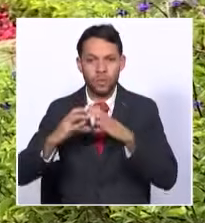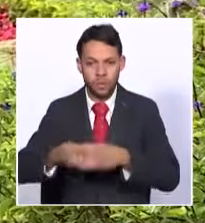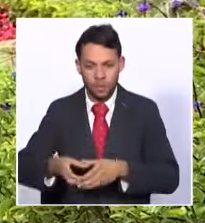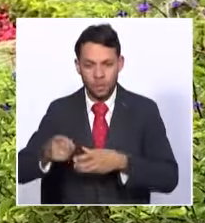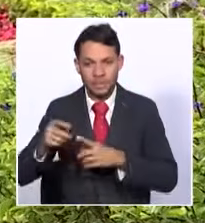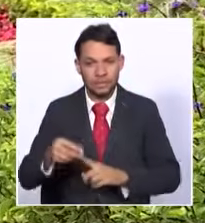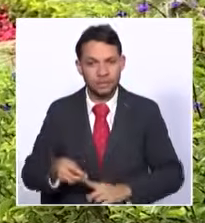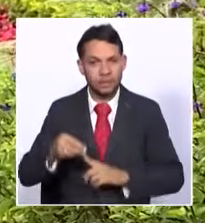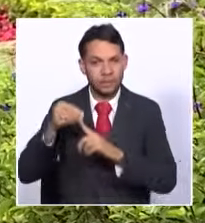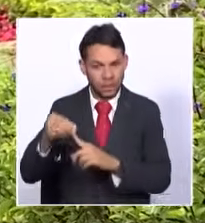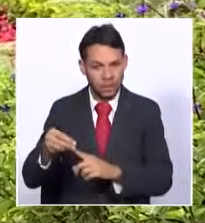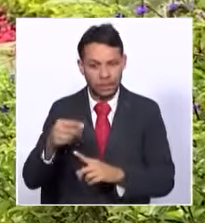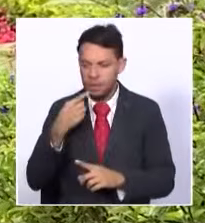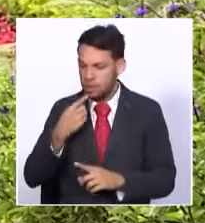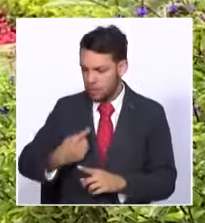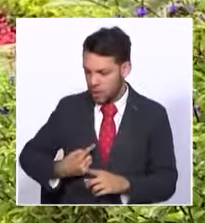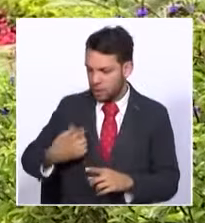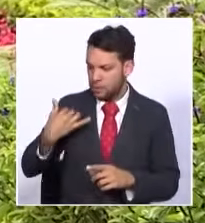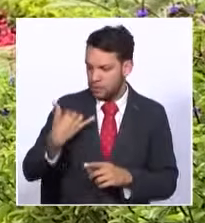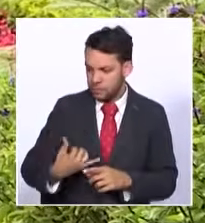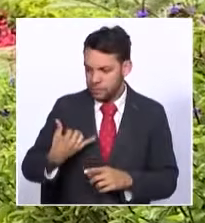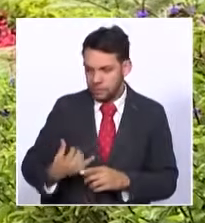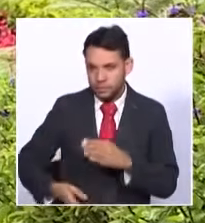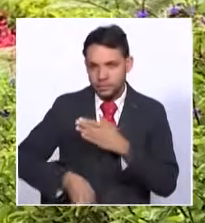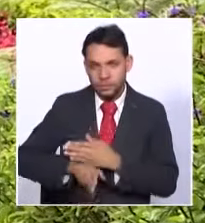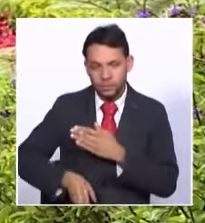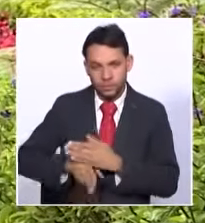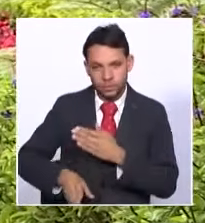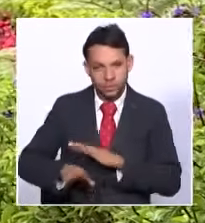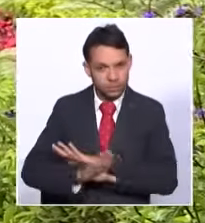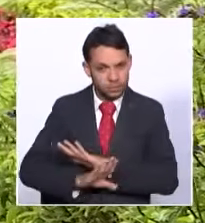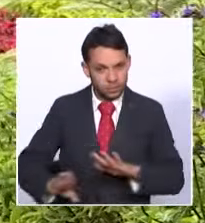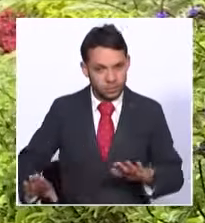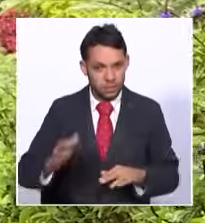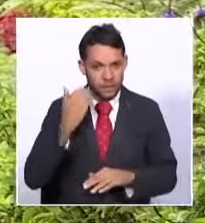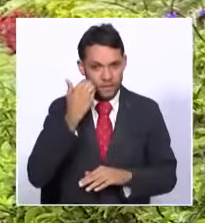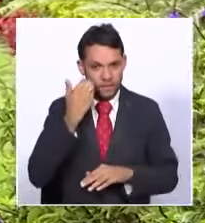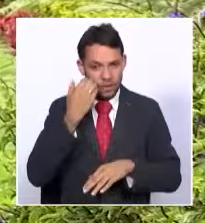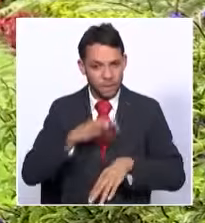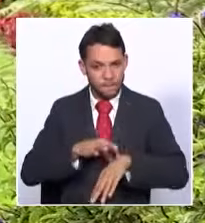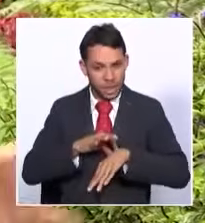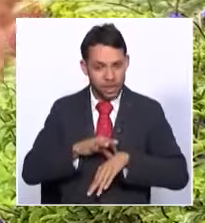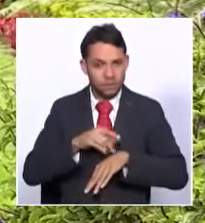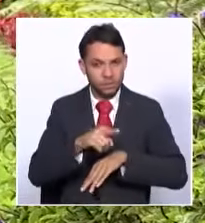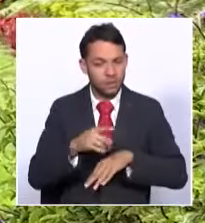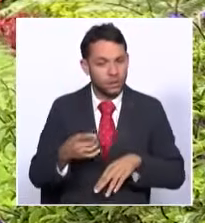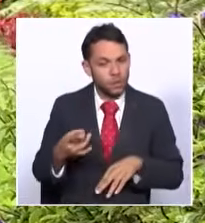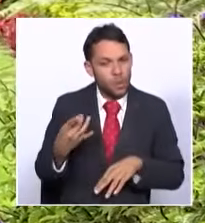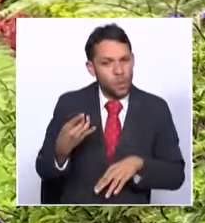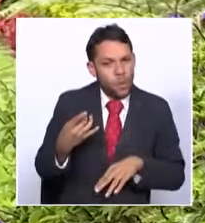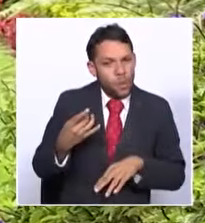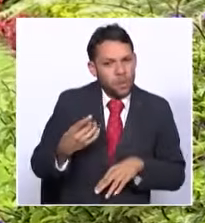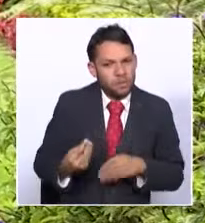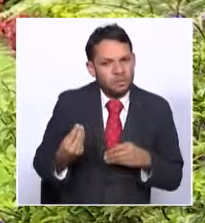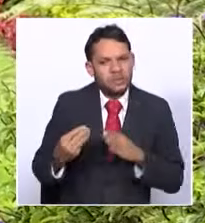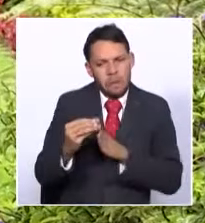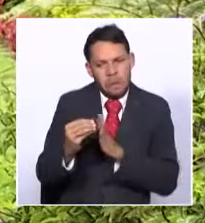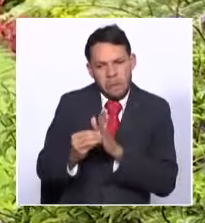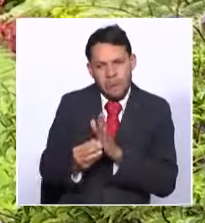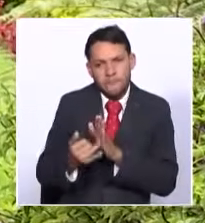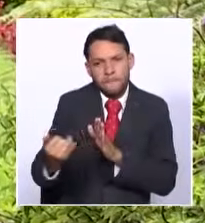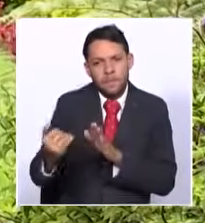especialistas y dijimos, vamos a tratar de desmedicalizar los pacientes con dolor, porque nos llegan con cantidad de